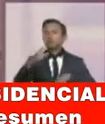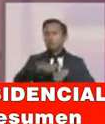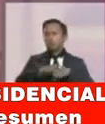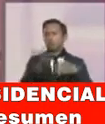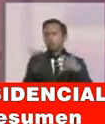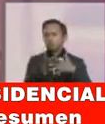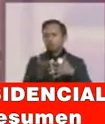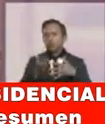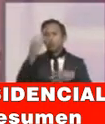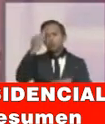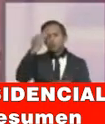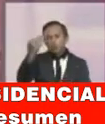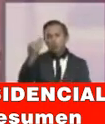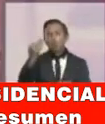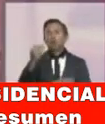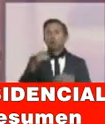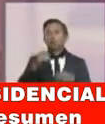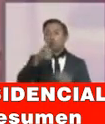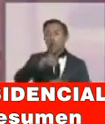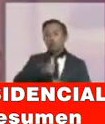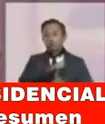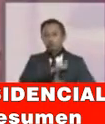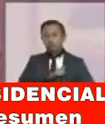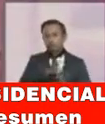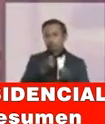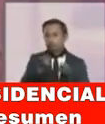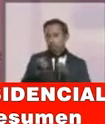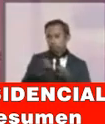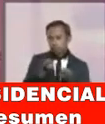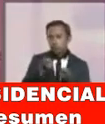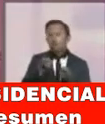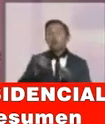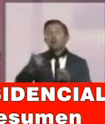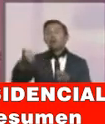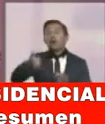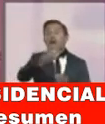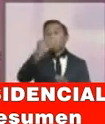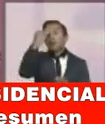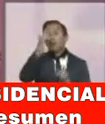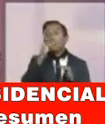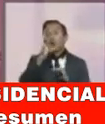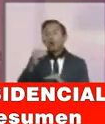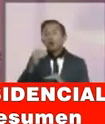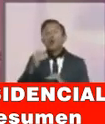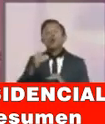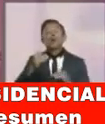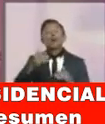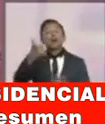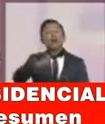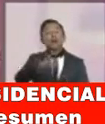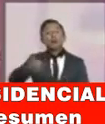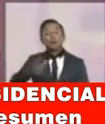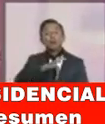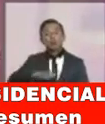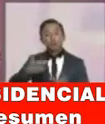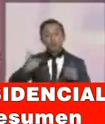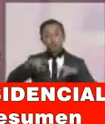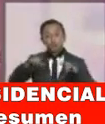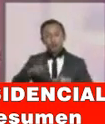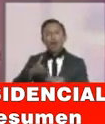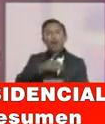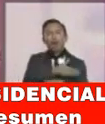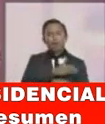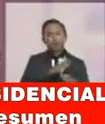a la presidencia de México. Se batieron con todo. Bueno, así fue el primer debate de los que aspiran a